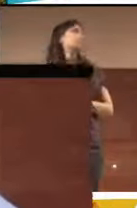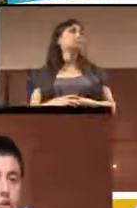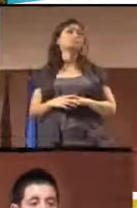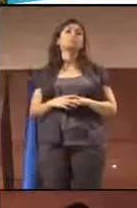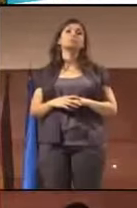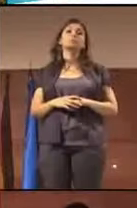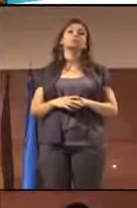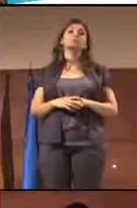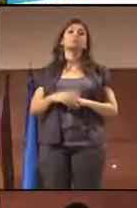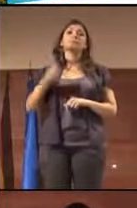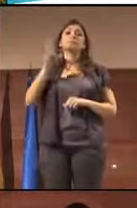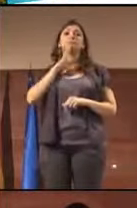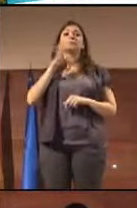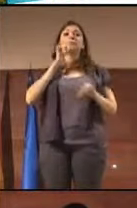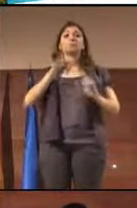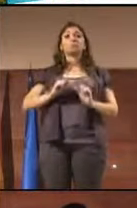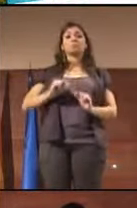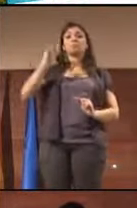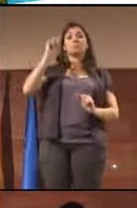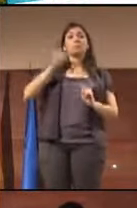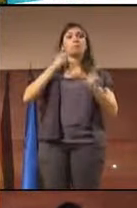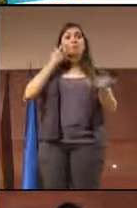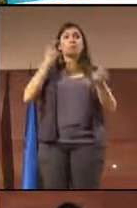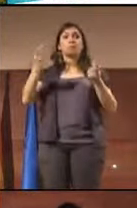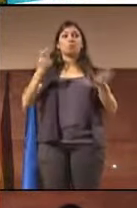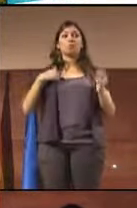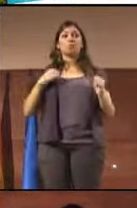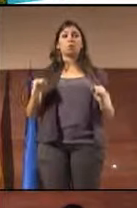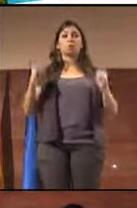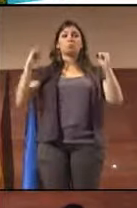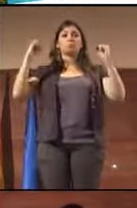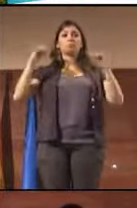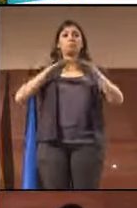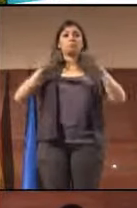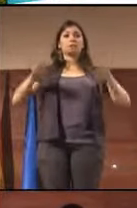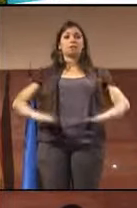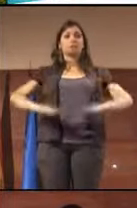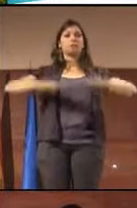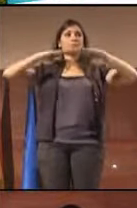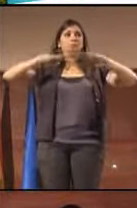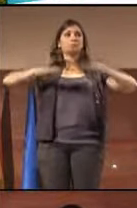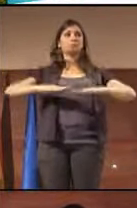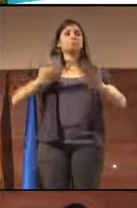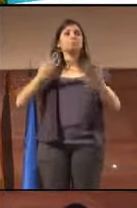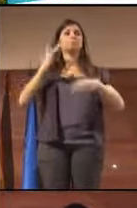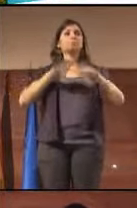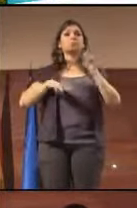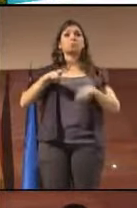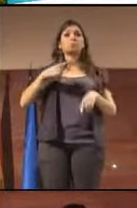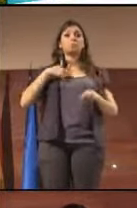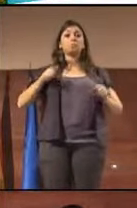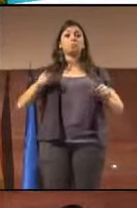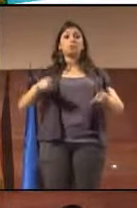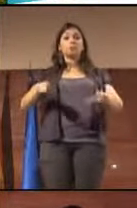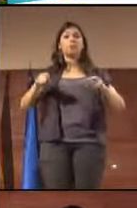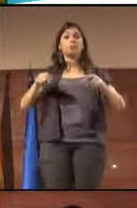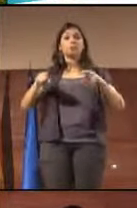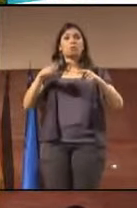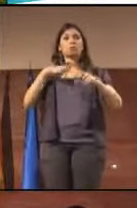Igual, regulación en altura. ¿Qué nos va a permitir? Pues acceder a un área de trabajo desde una silla de ruedas,